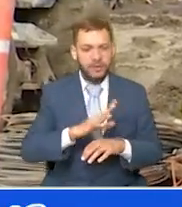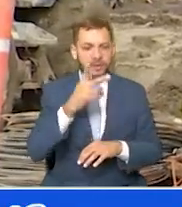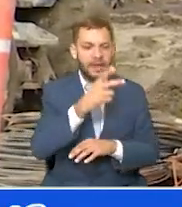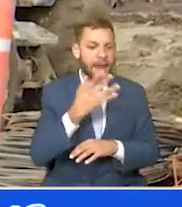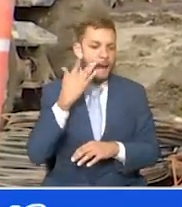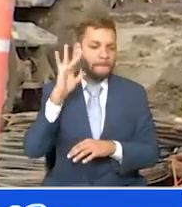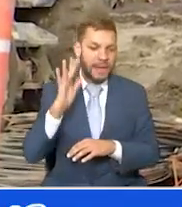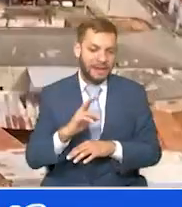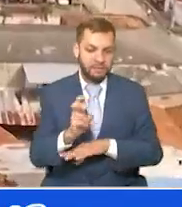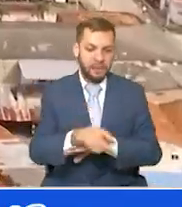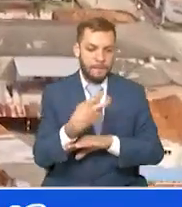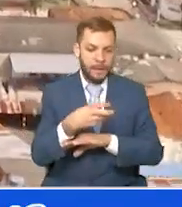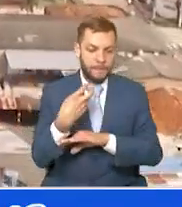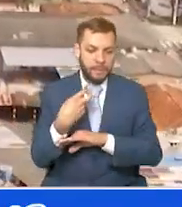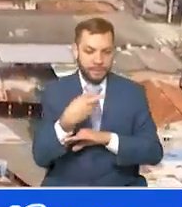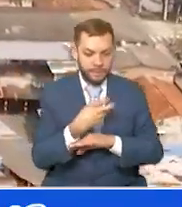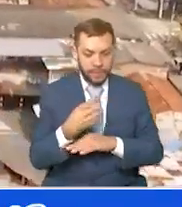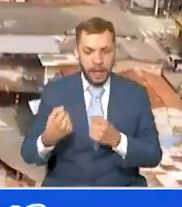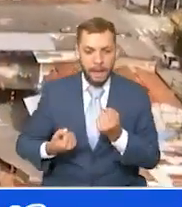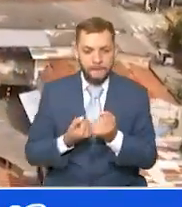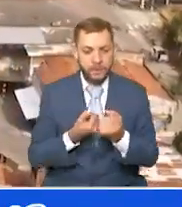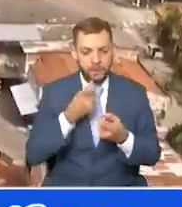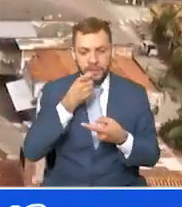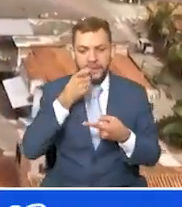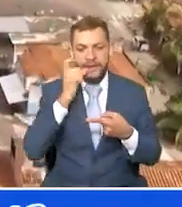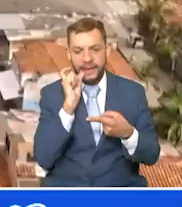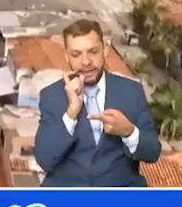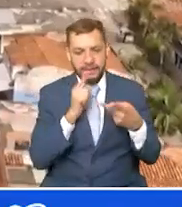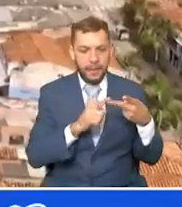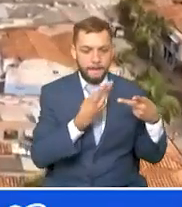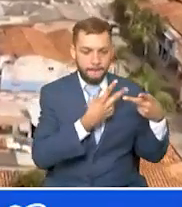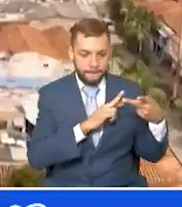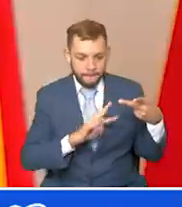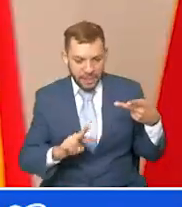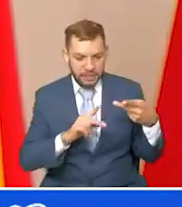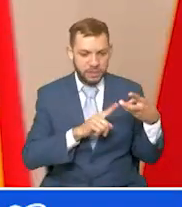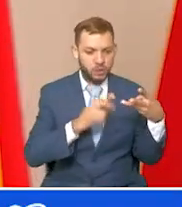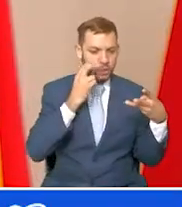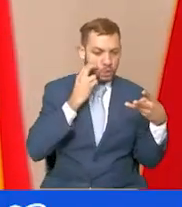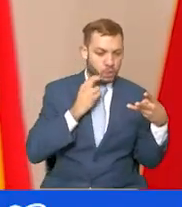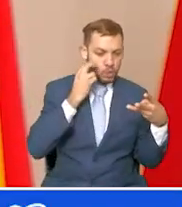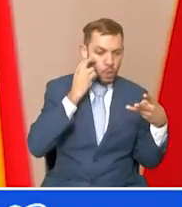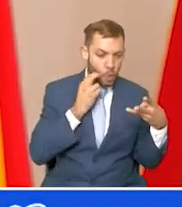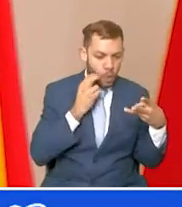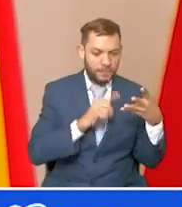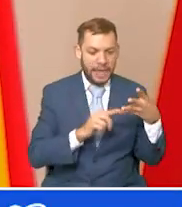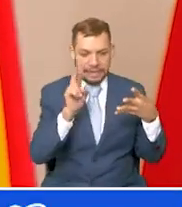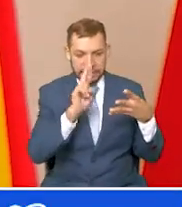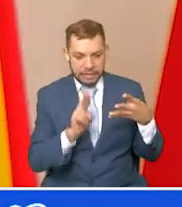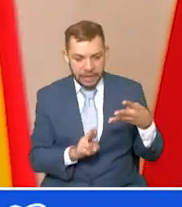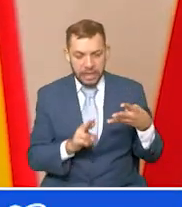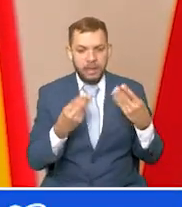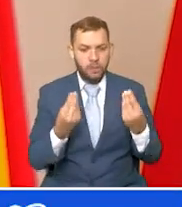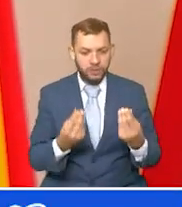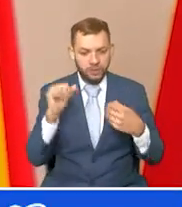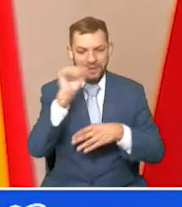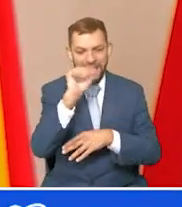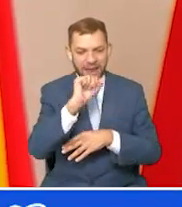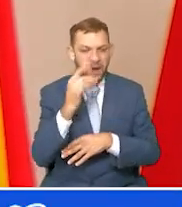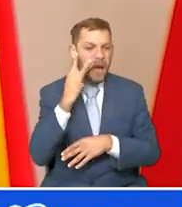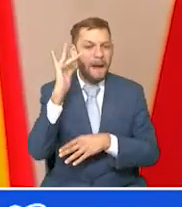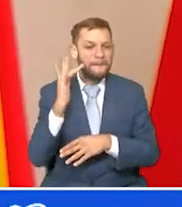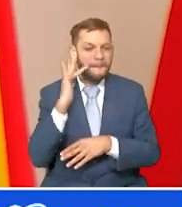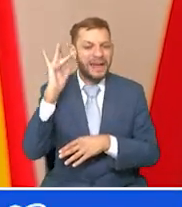atendería a los departamentos de caldas Norte del Valle chocó Y risaralda ese es un punto estratégico como